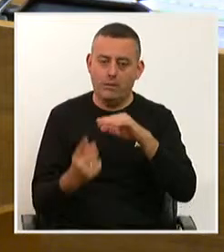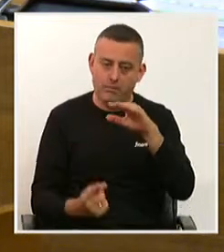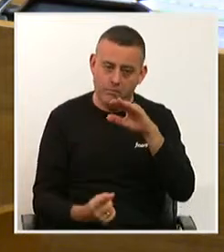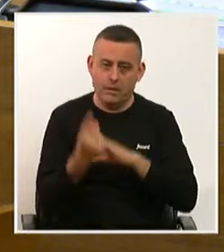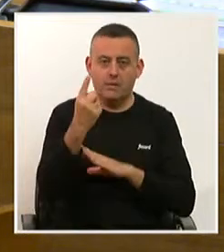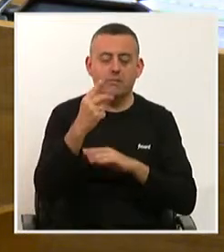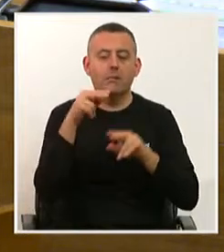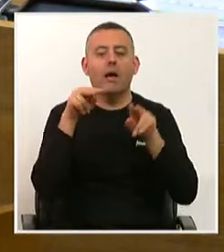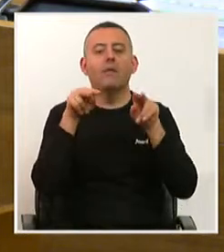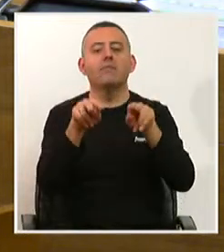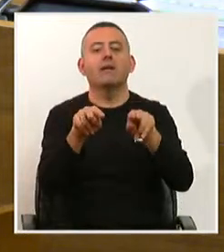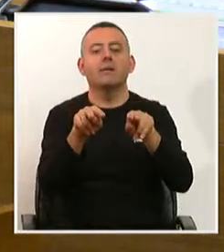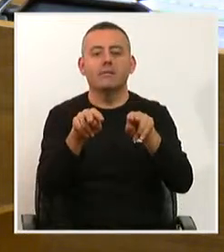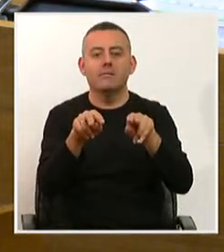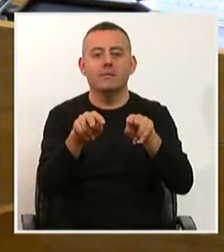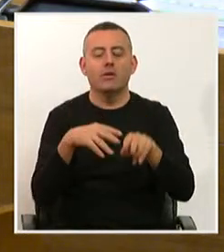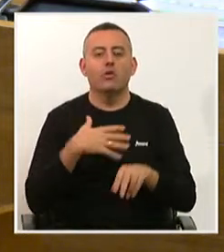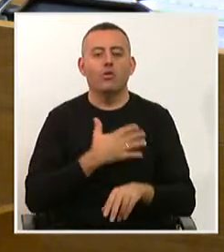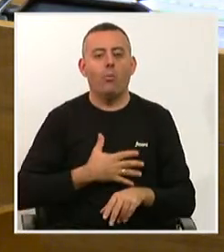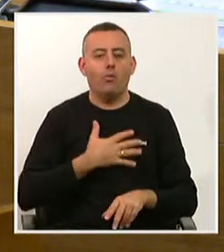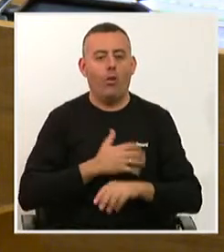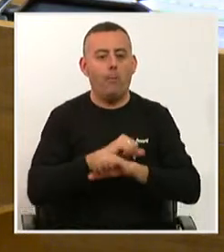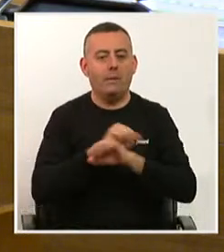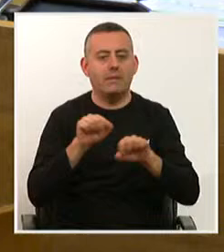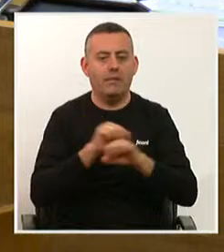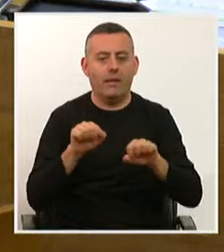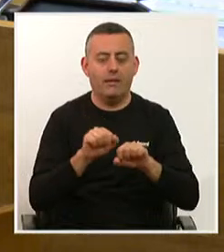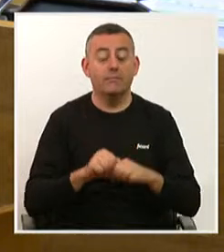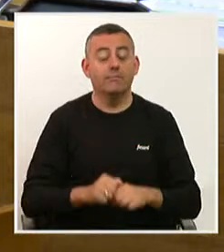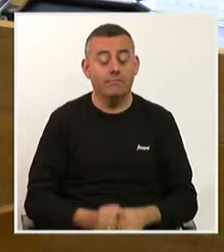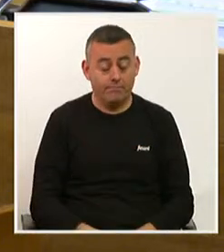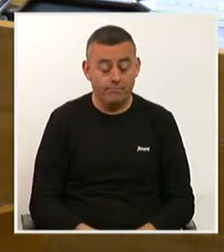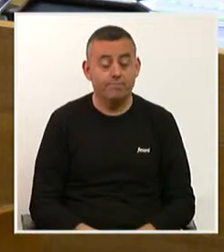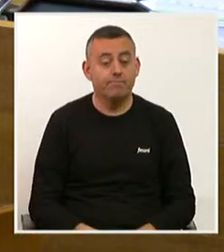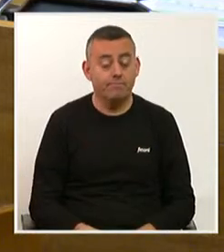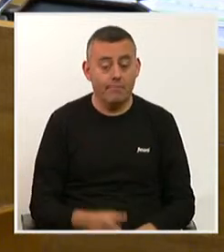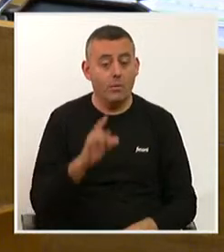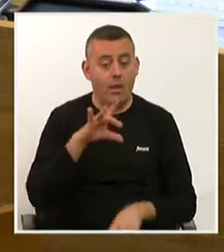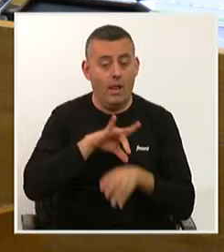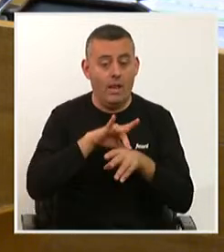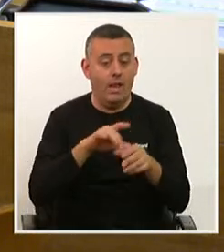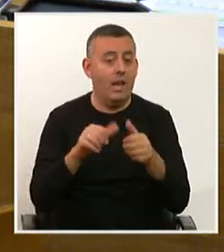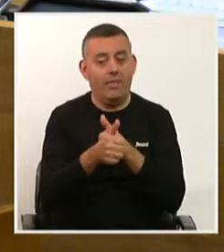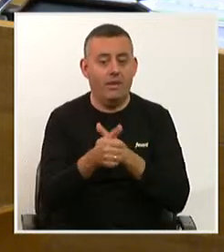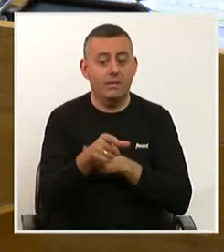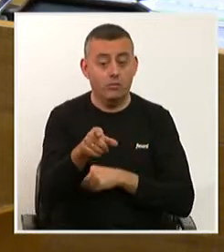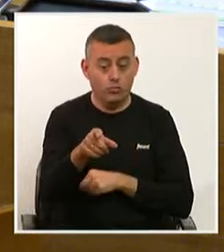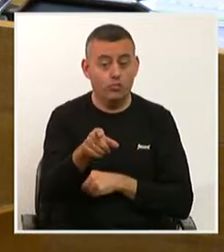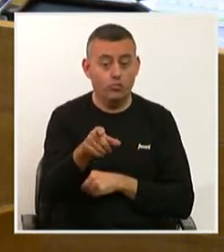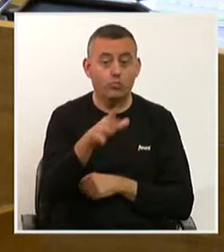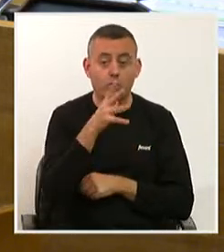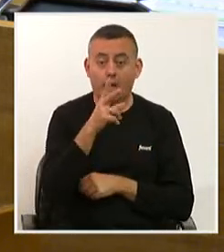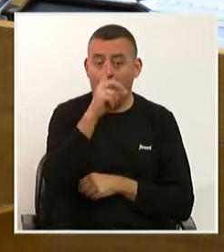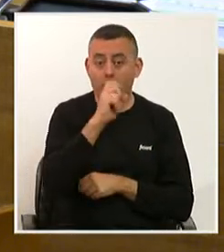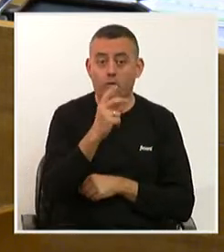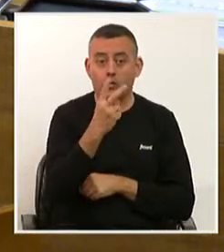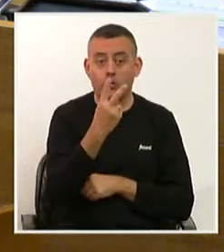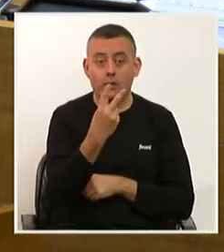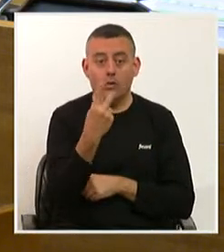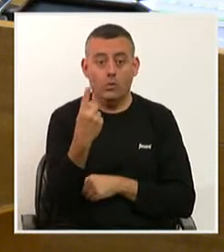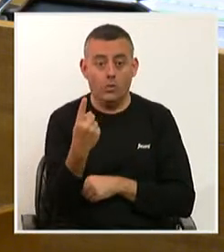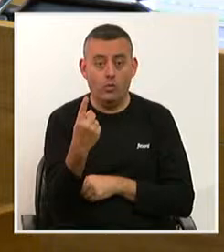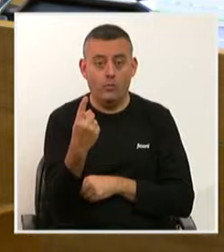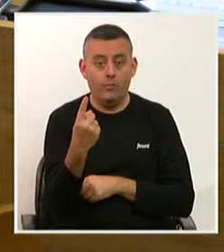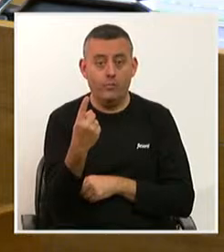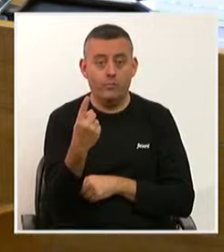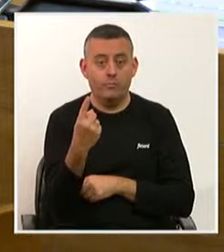y las cosas como sean y en algo sí que han sido líderes porque en el año 21 tuvimos el deshonroso honor